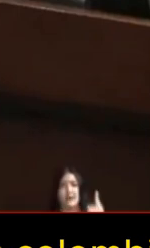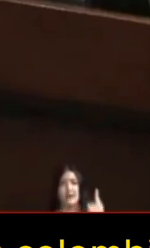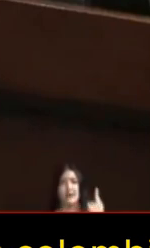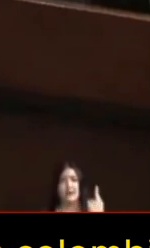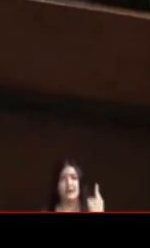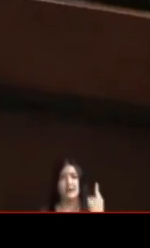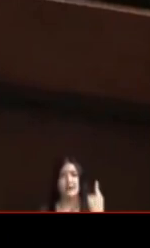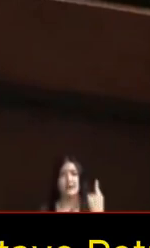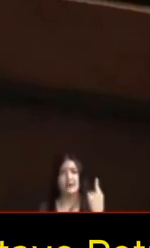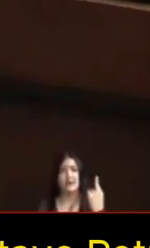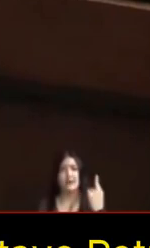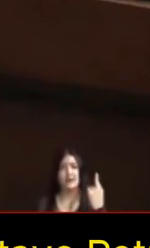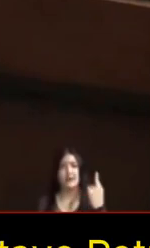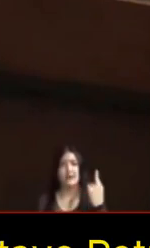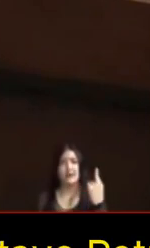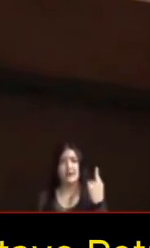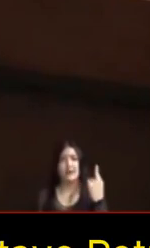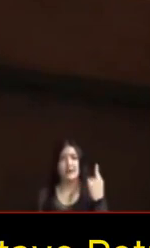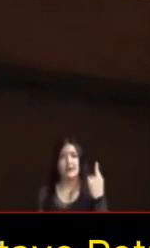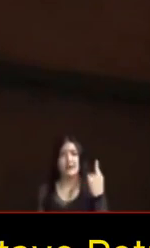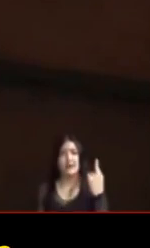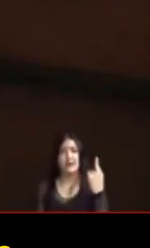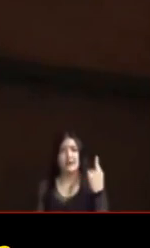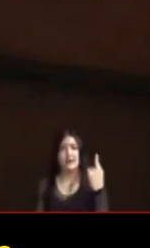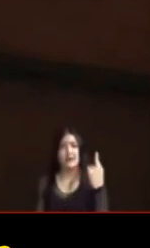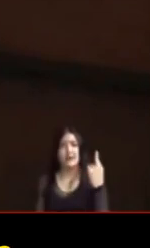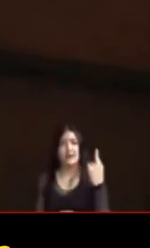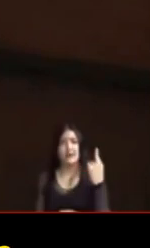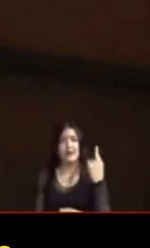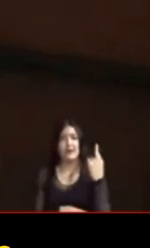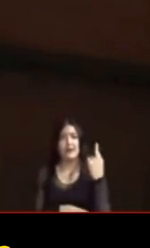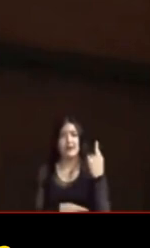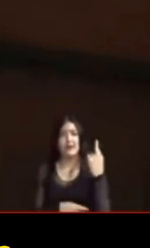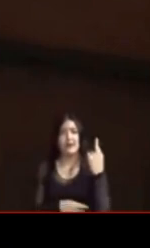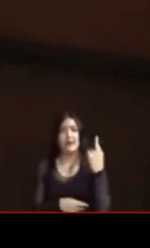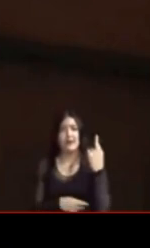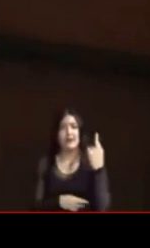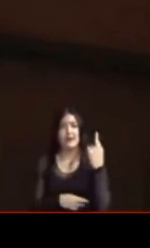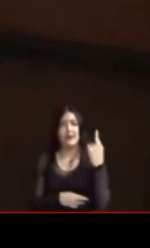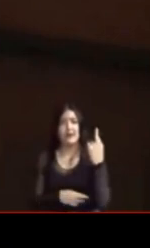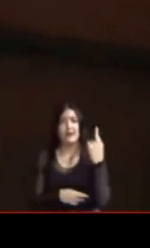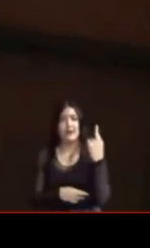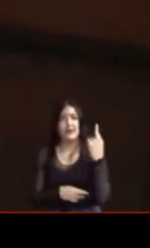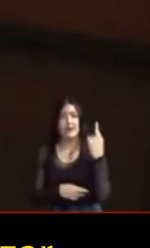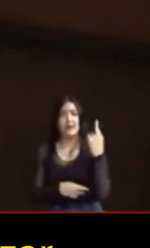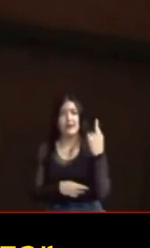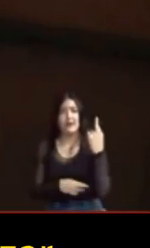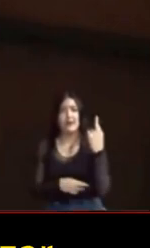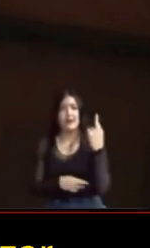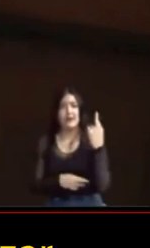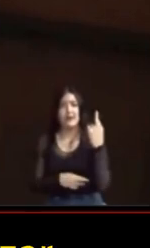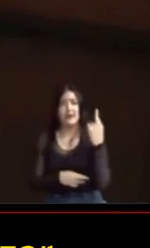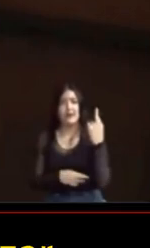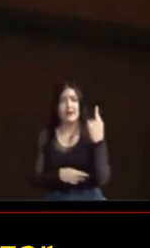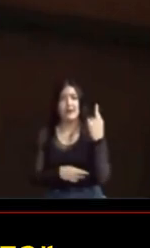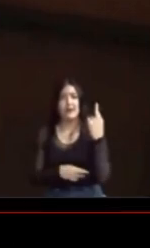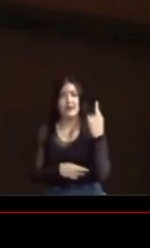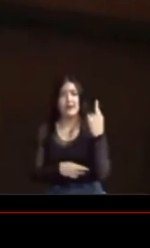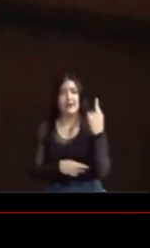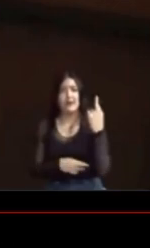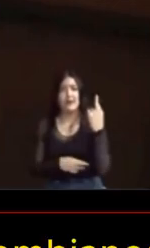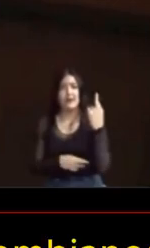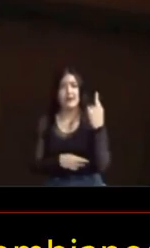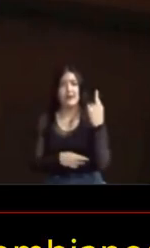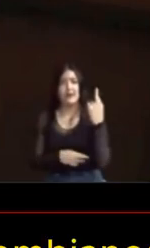los colombianos es que la irresponsabilidad de Gustavo Petro puede afectar a Colombia y la está afectando, de hecho. Pero para